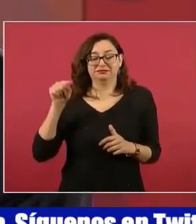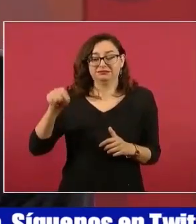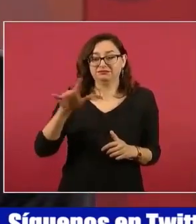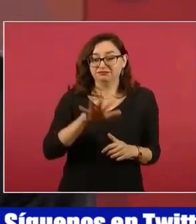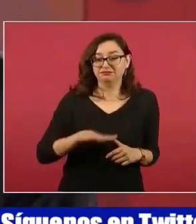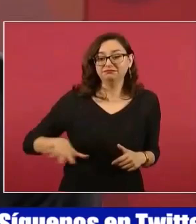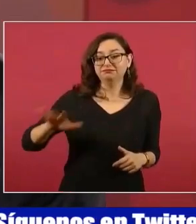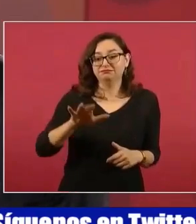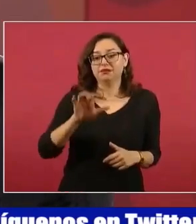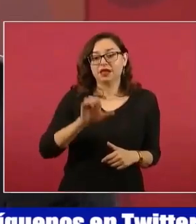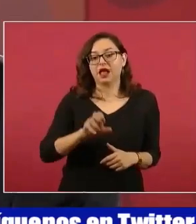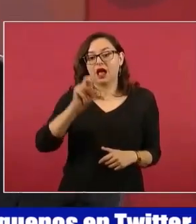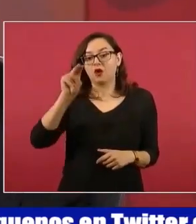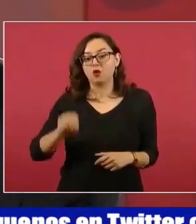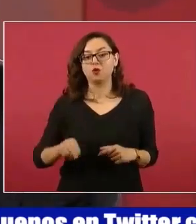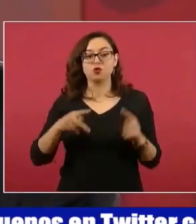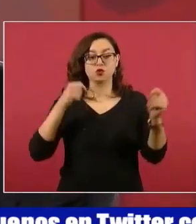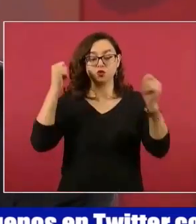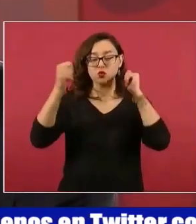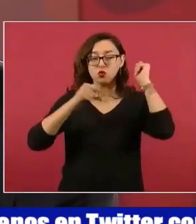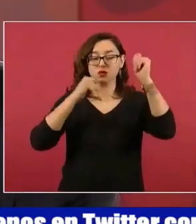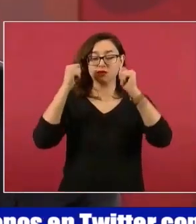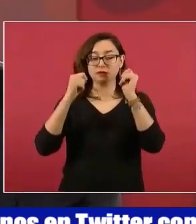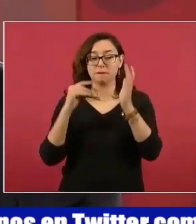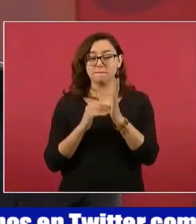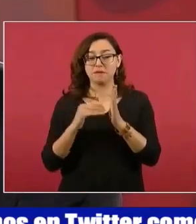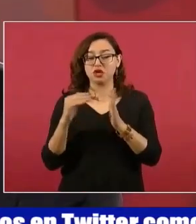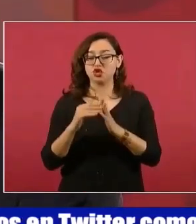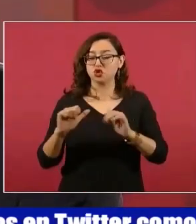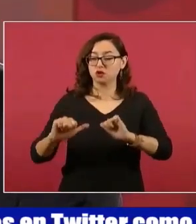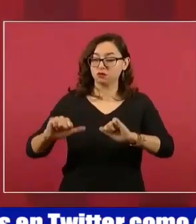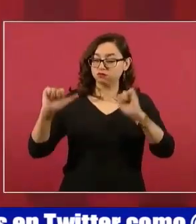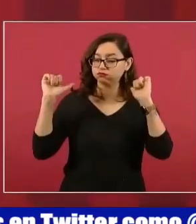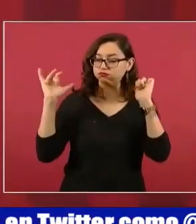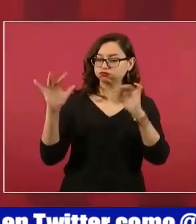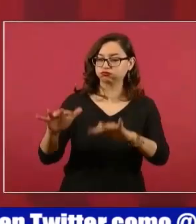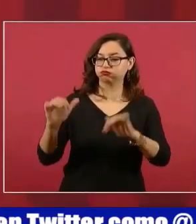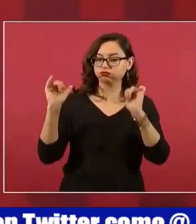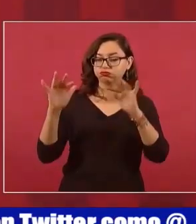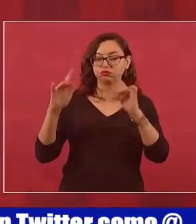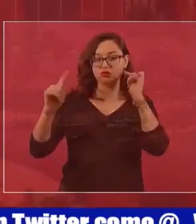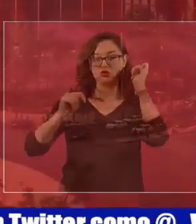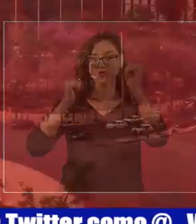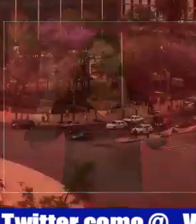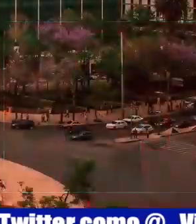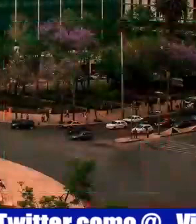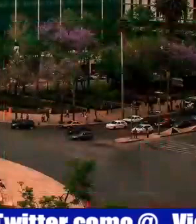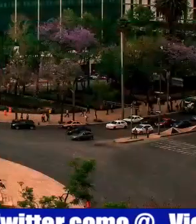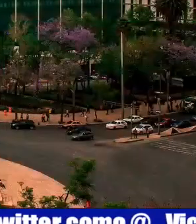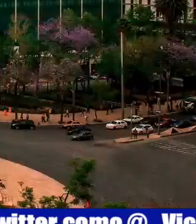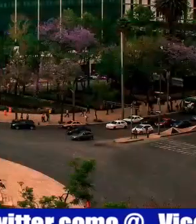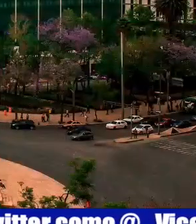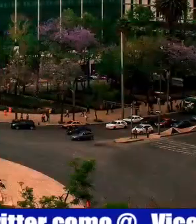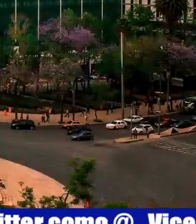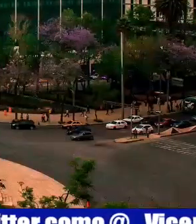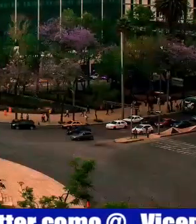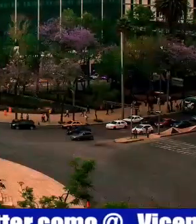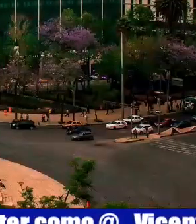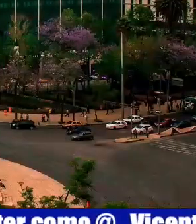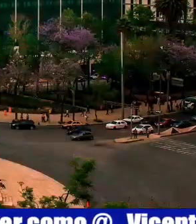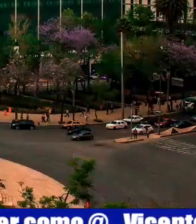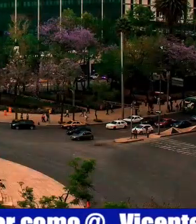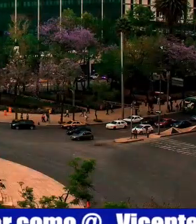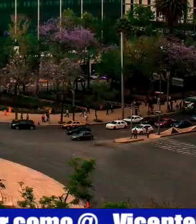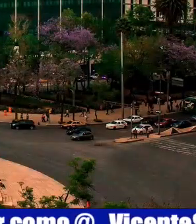prisa de avanzar en ciertos sectores, pues que paguen impuestos, castigar la corrupción del